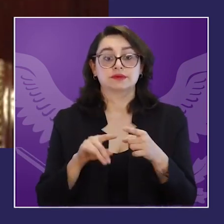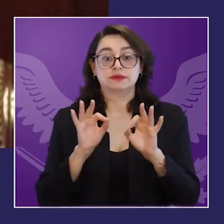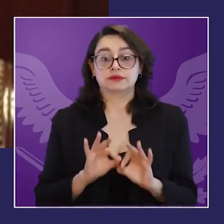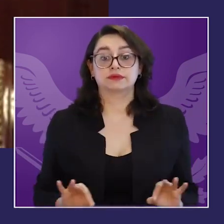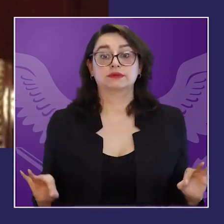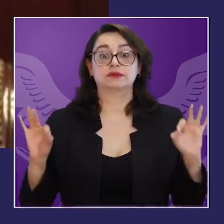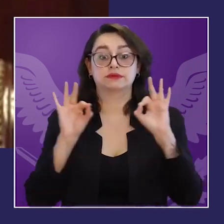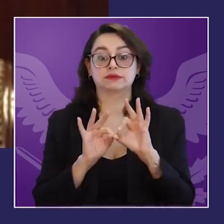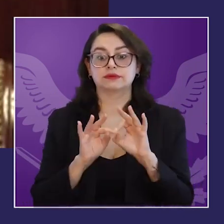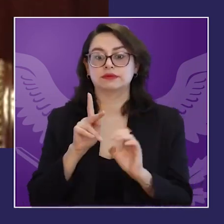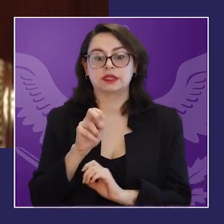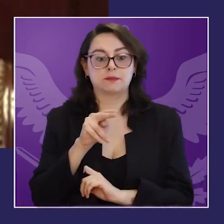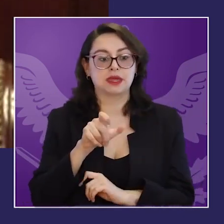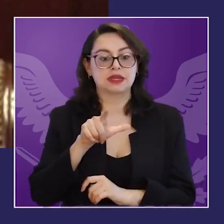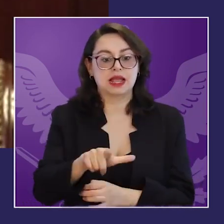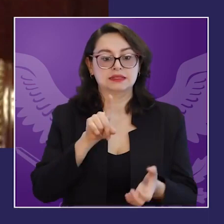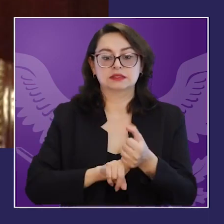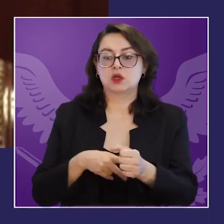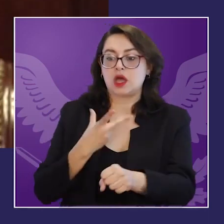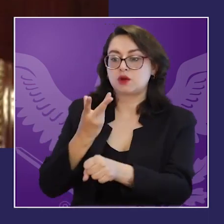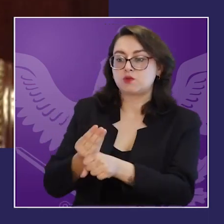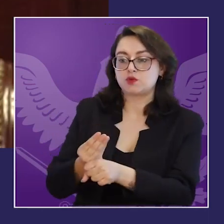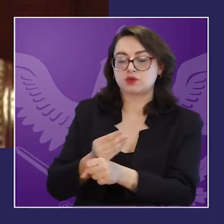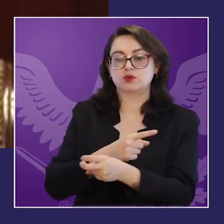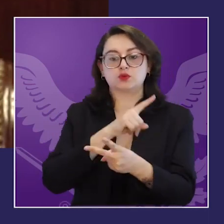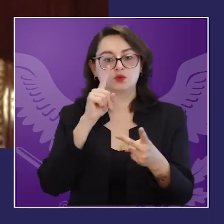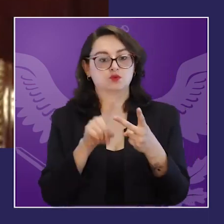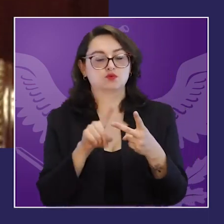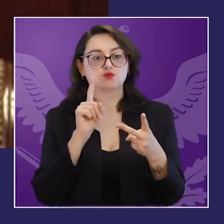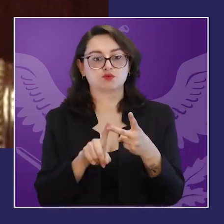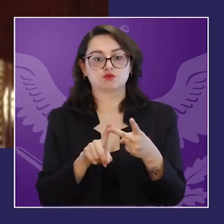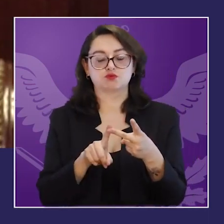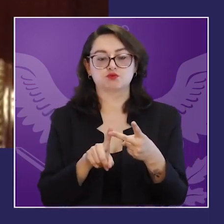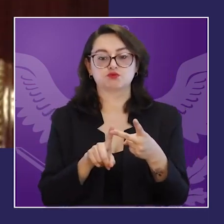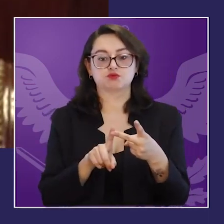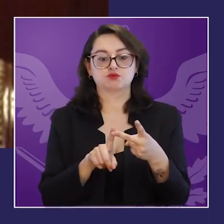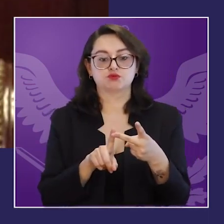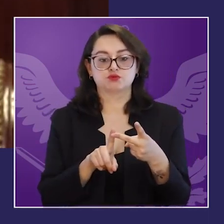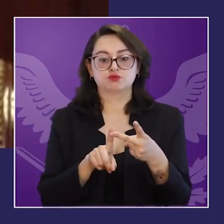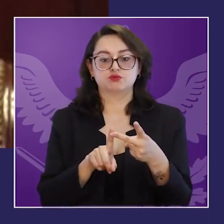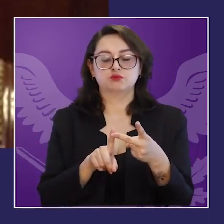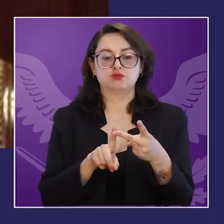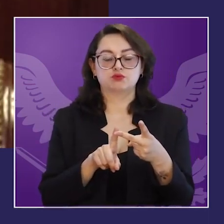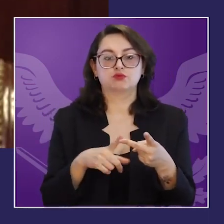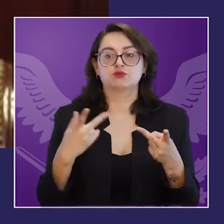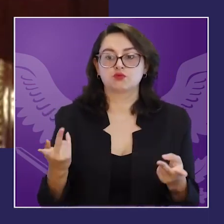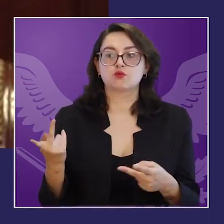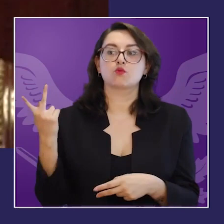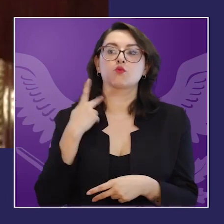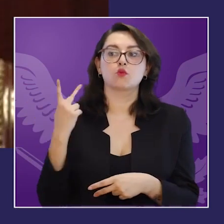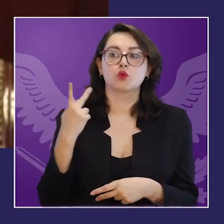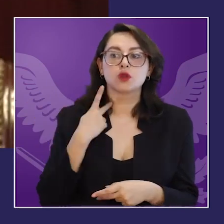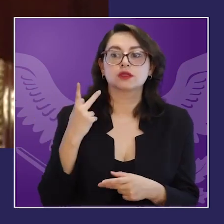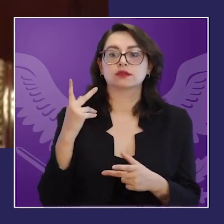lo que se le podría pedir. Uno segundo, que es lo que estamos hablando sobre las políticas públicas y